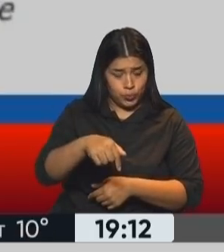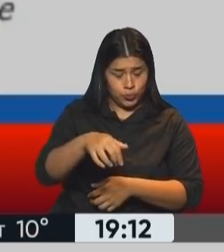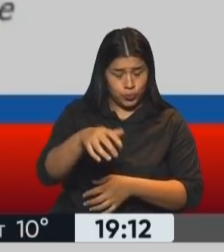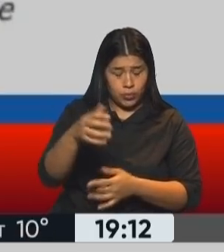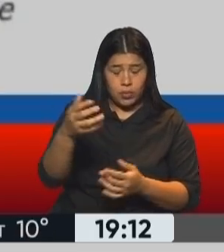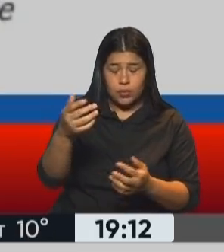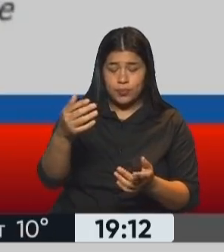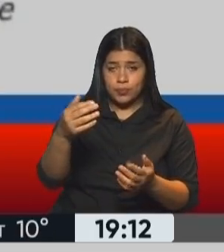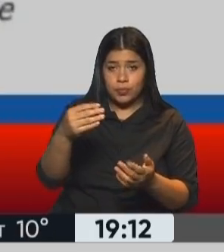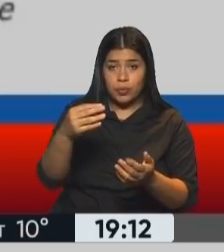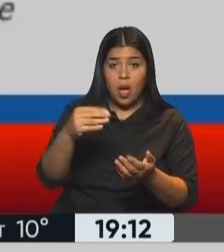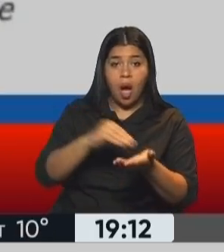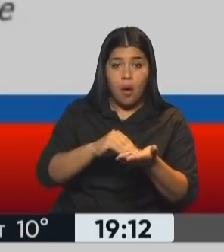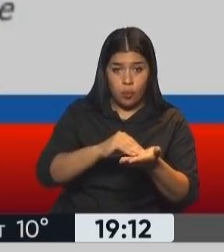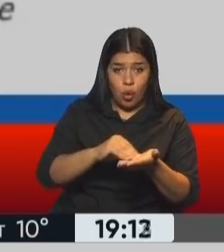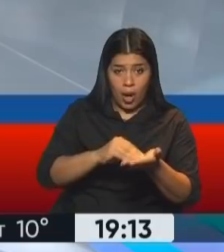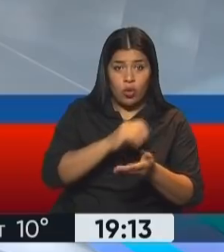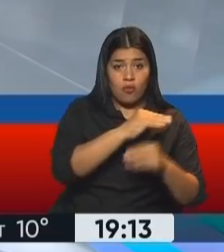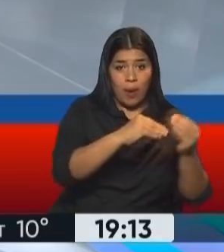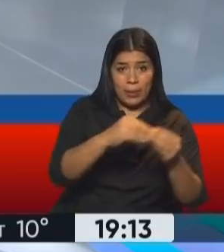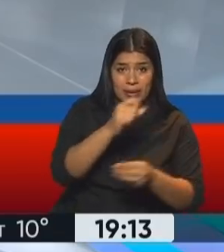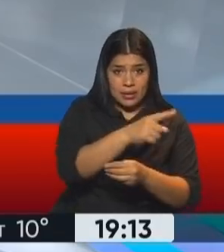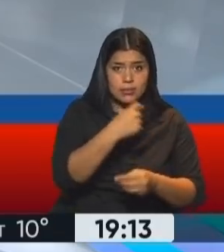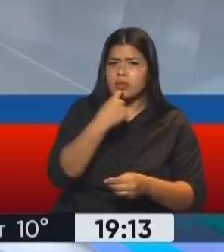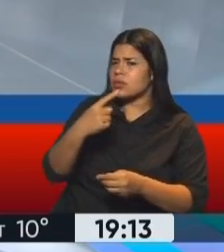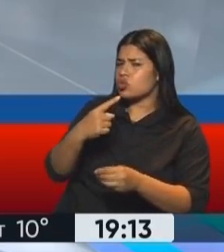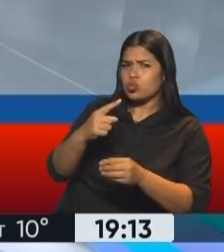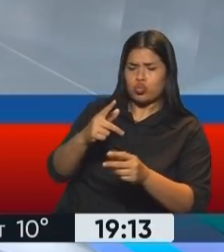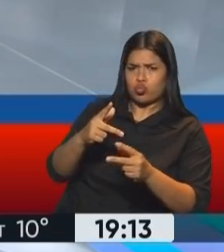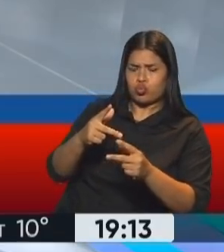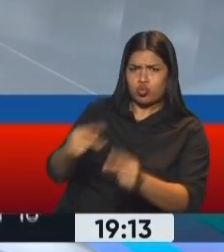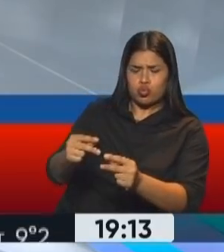el abogado querellante Luis Tagliapietra se opuso a la salida del